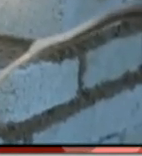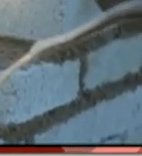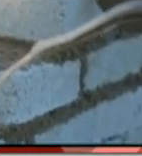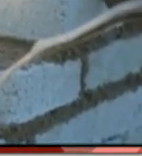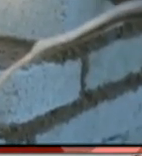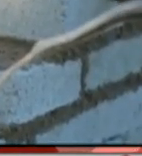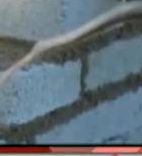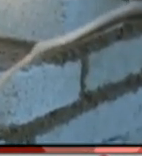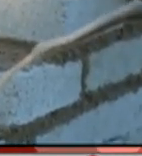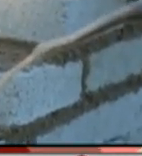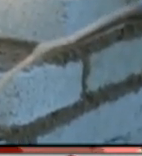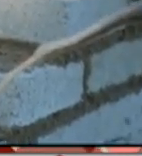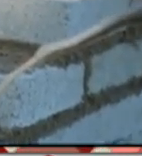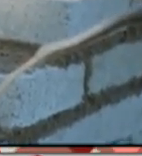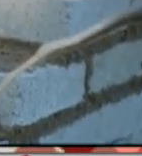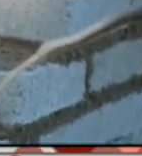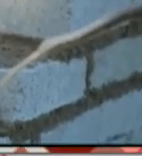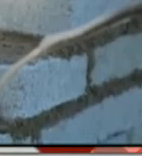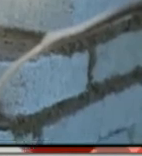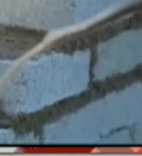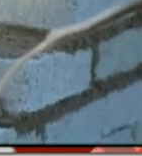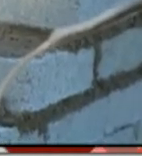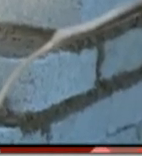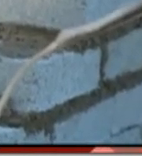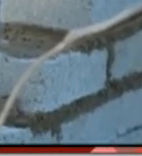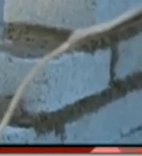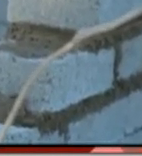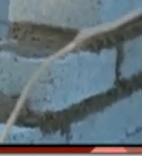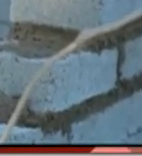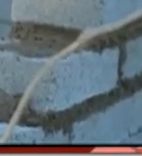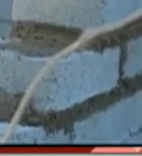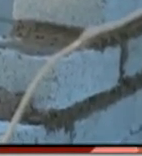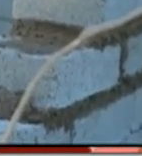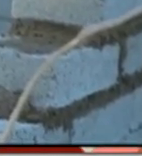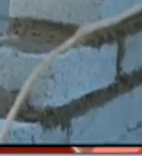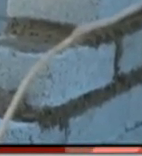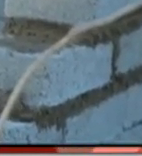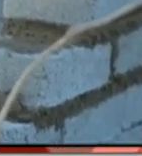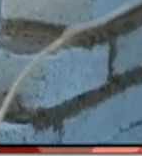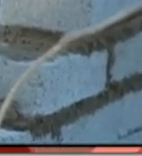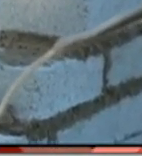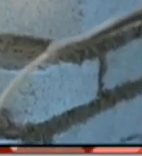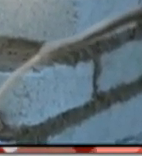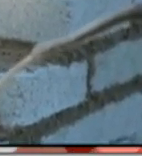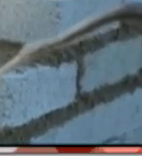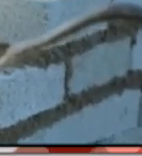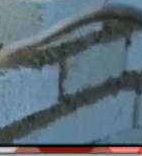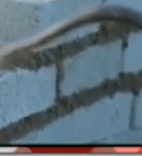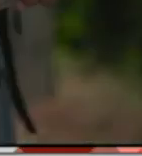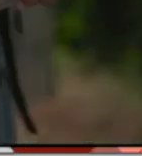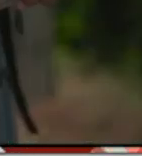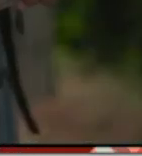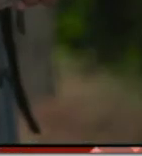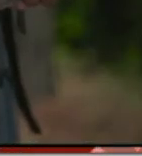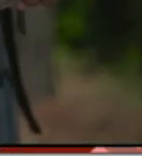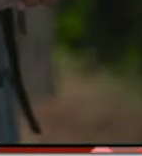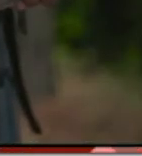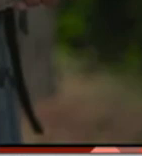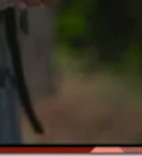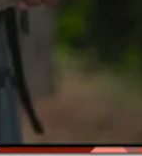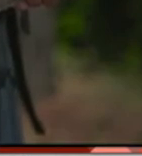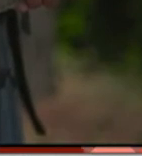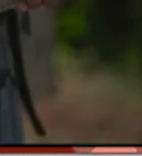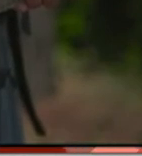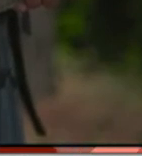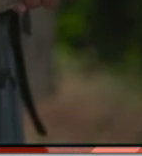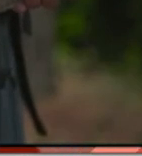la calidad de las viviendas de personas con bajos recursos de su país, que es Argentina, pero también de toda la región. Los ladrillos ecológicos